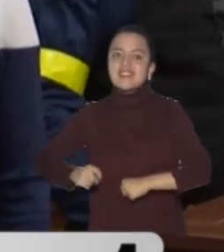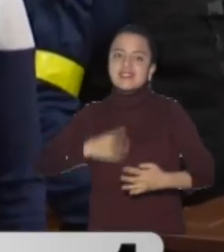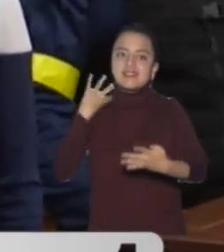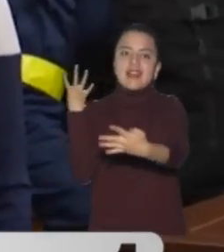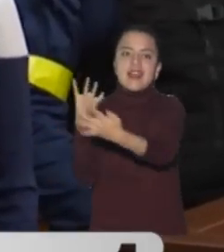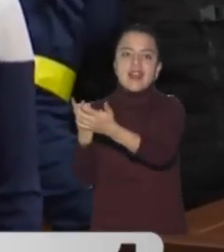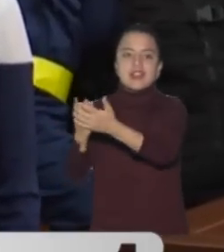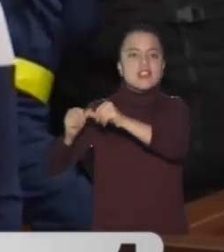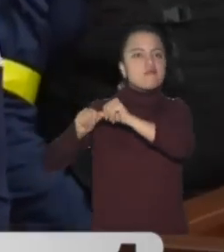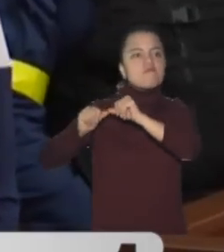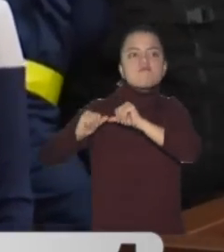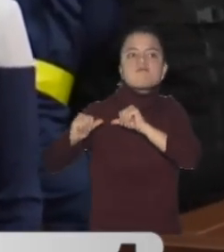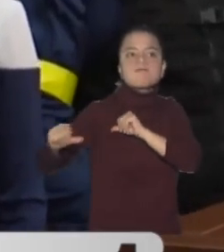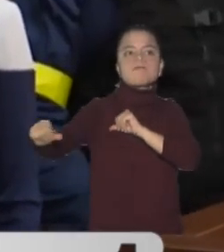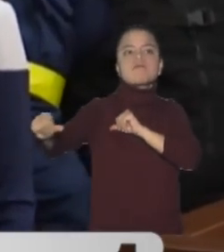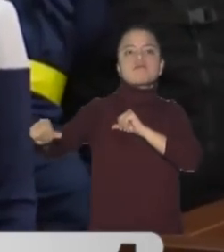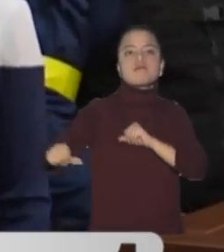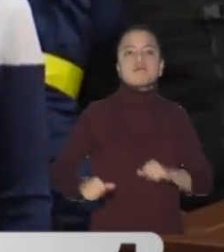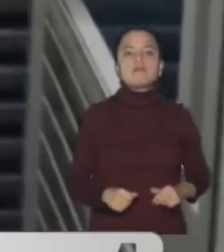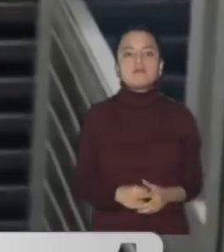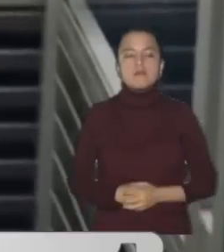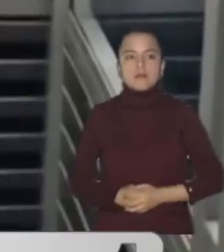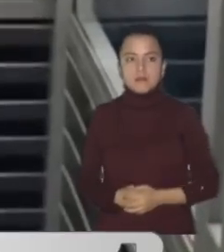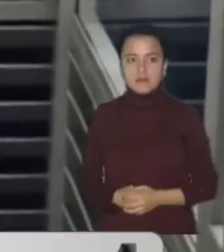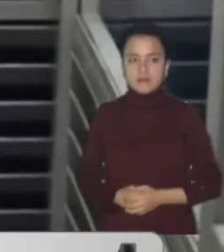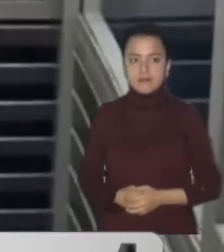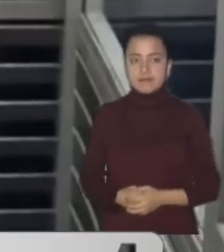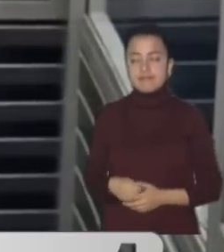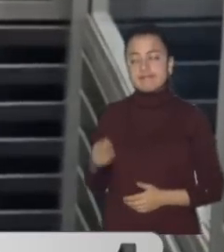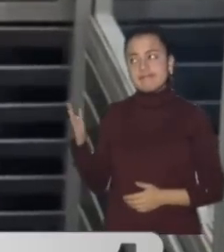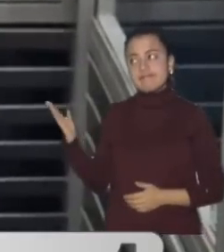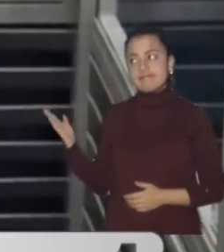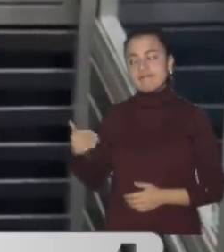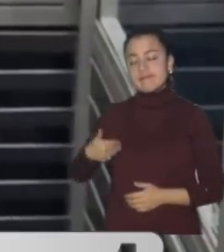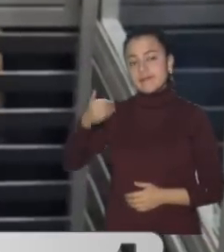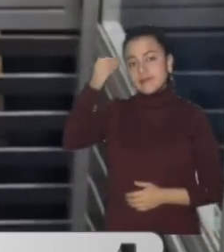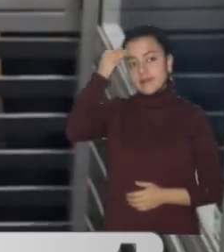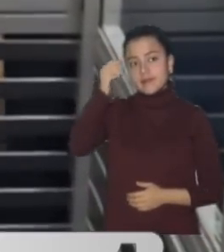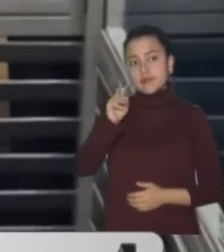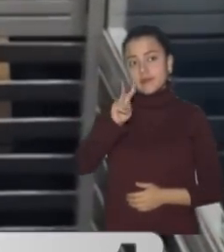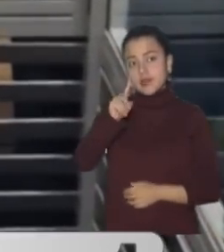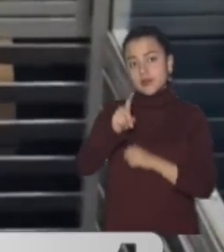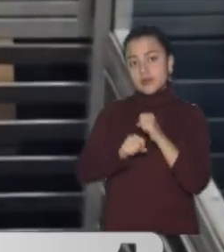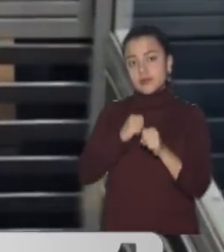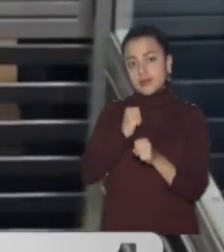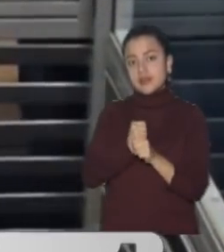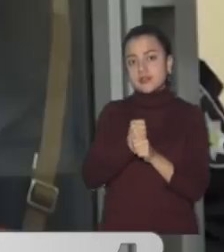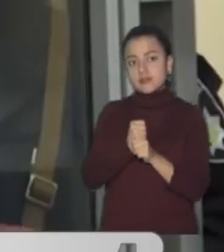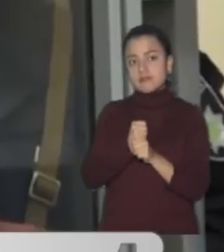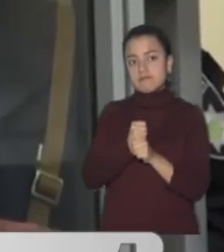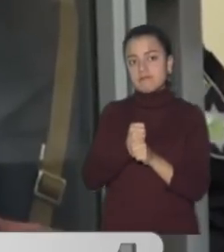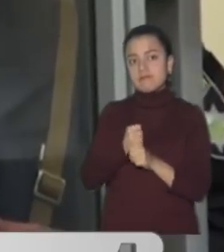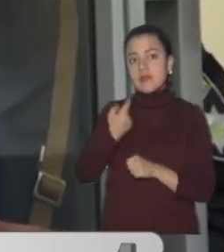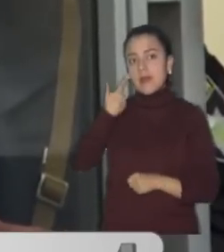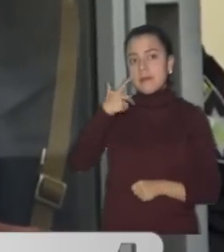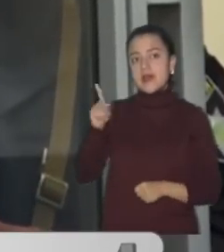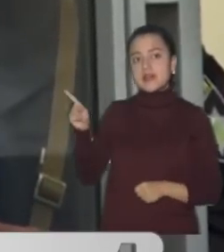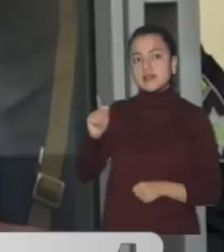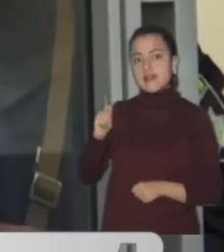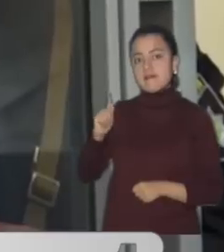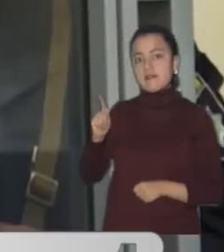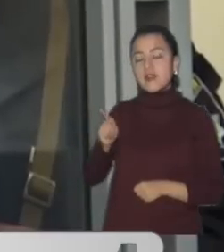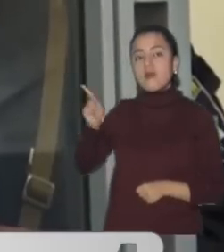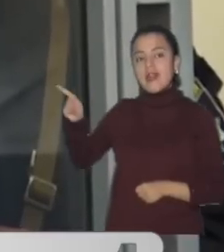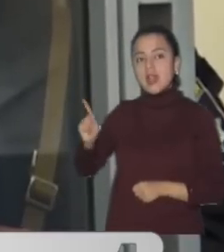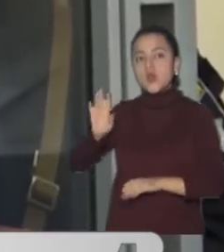invasión lanzada por Moscú. El sargento Vadim Shinsky-Marin, de 21 años, es acusado de haber matado a un civil en febrero y